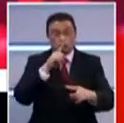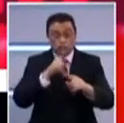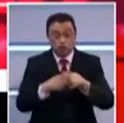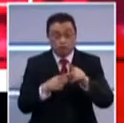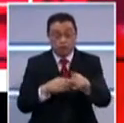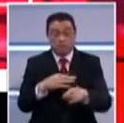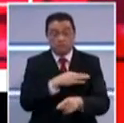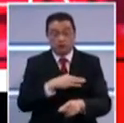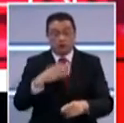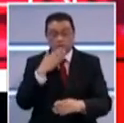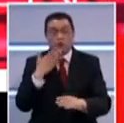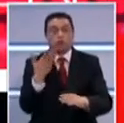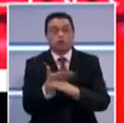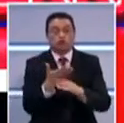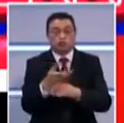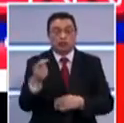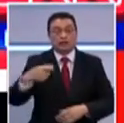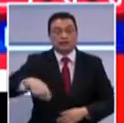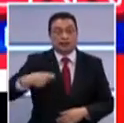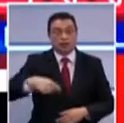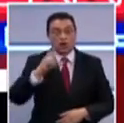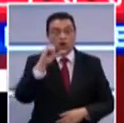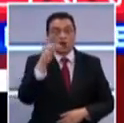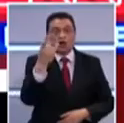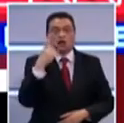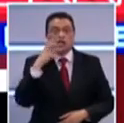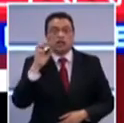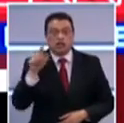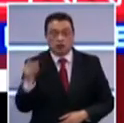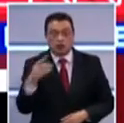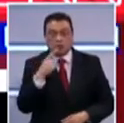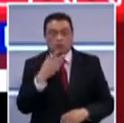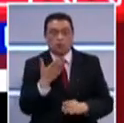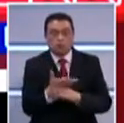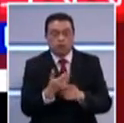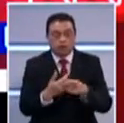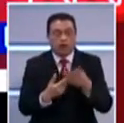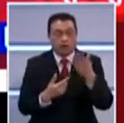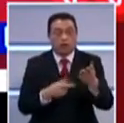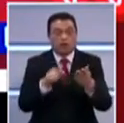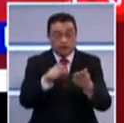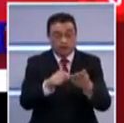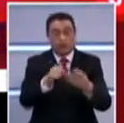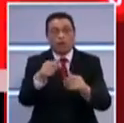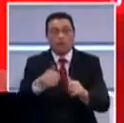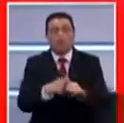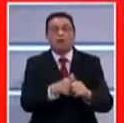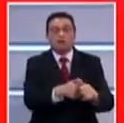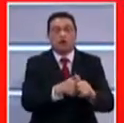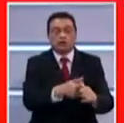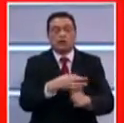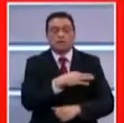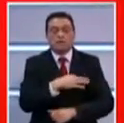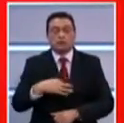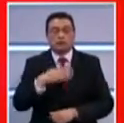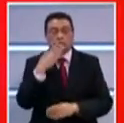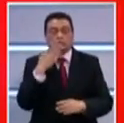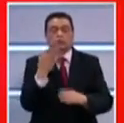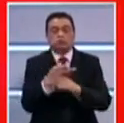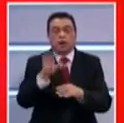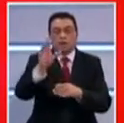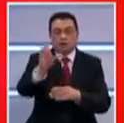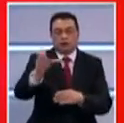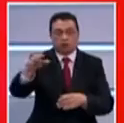ministra fue propuesta por el senador alejandro guillén para llegar al cargo y que eso leo textualmente ha implicado influencia en dicho ministerio para proponer instalar a